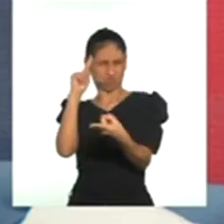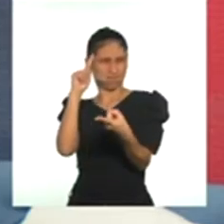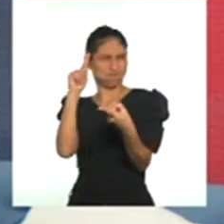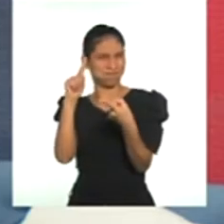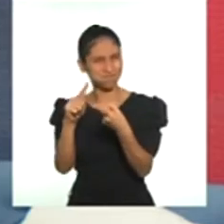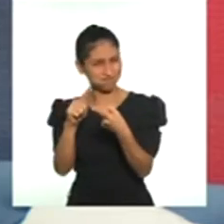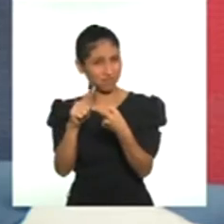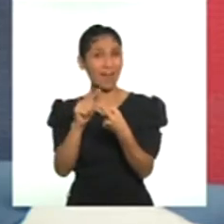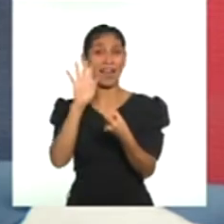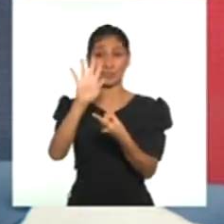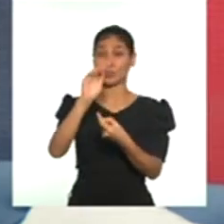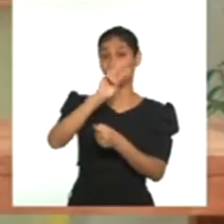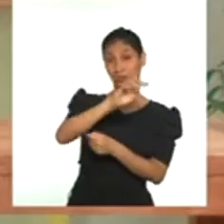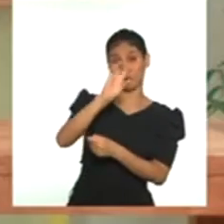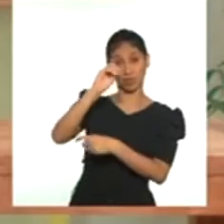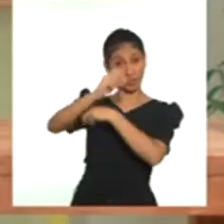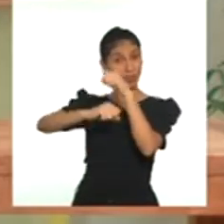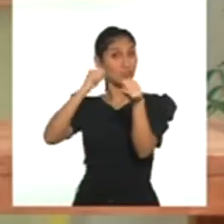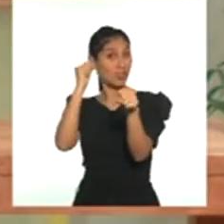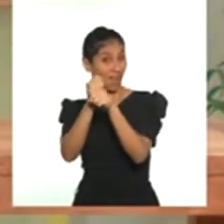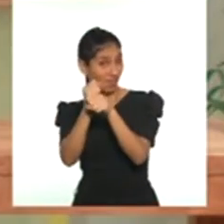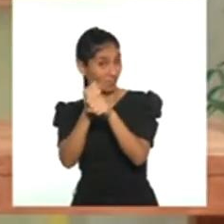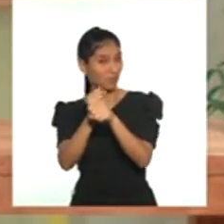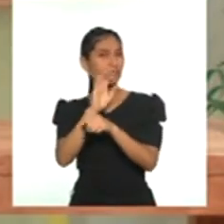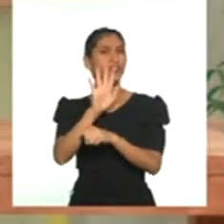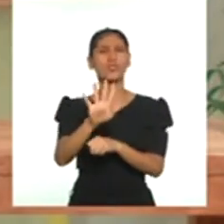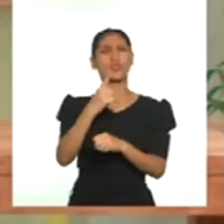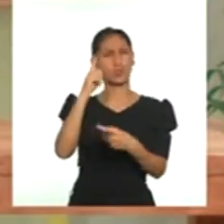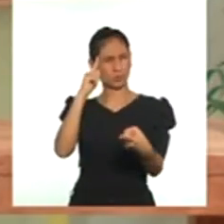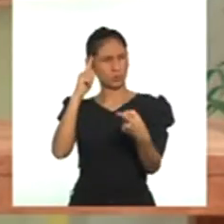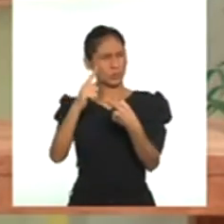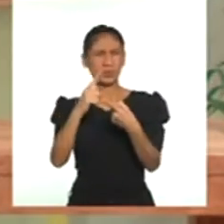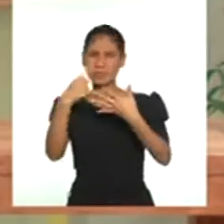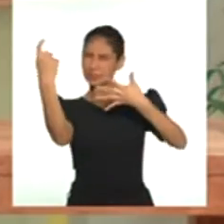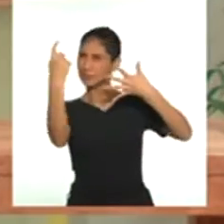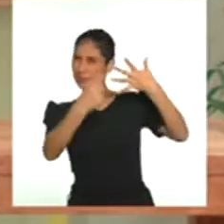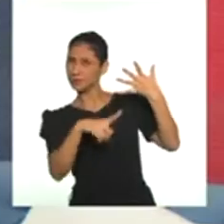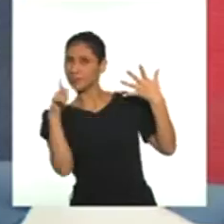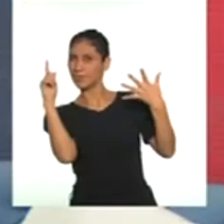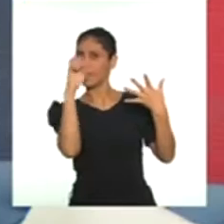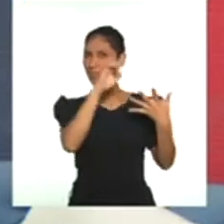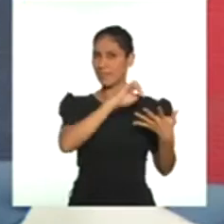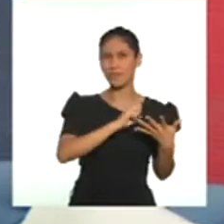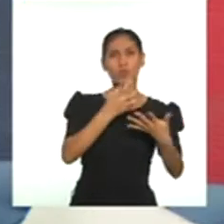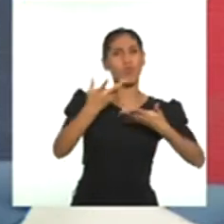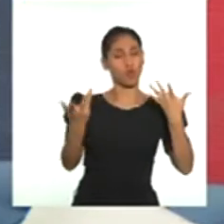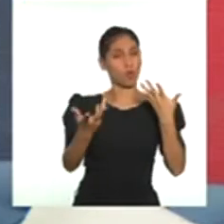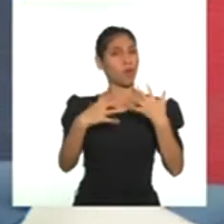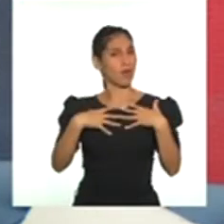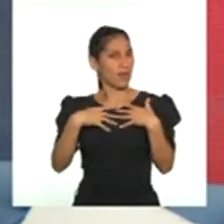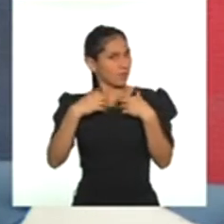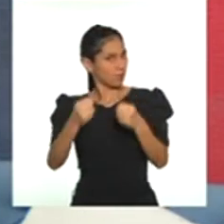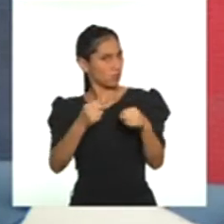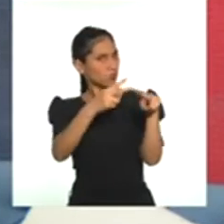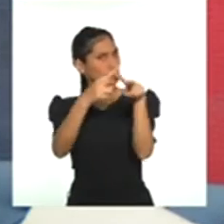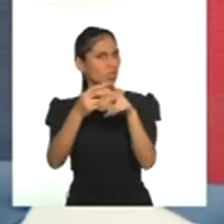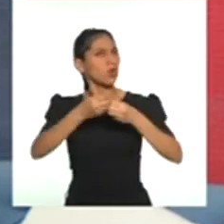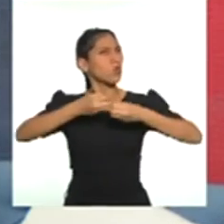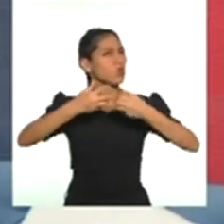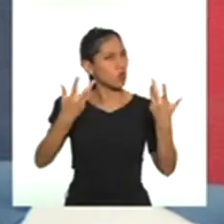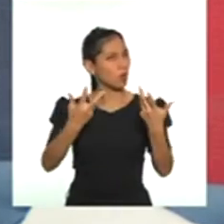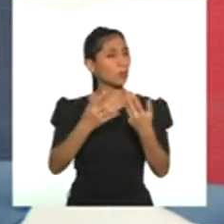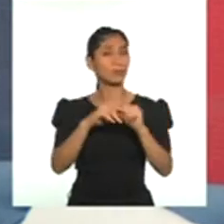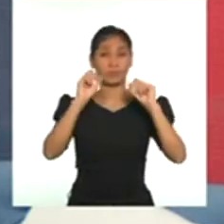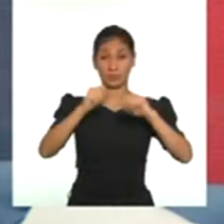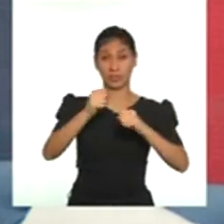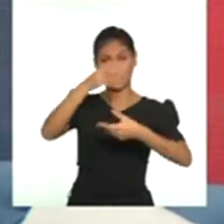200 años de vida republicana. Y uno de esos desafíos es preservar nuestra salud. Así es, querido compañero. Y el